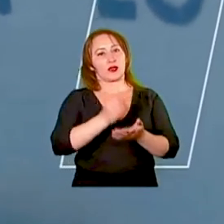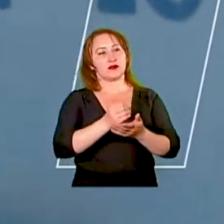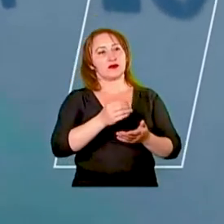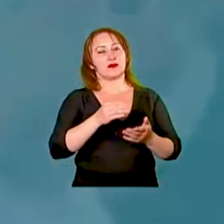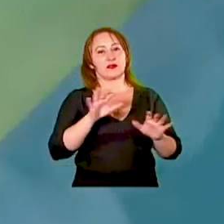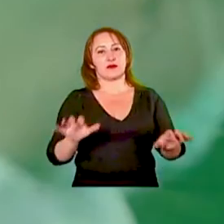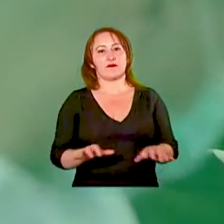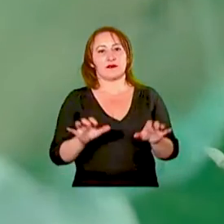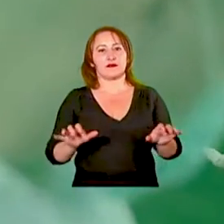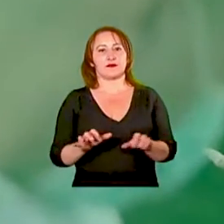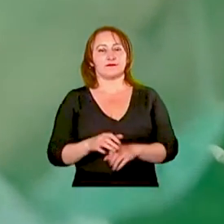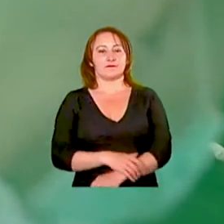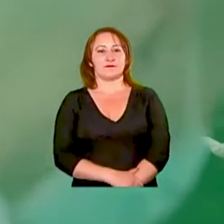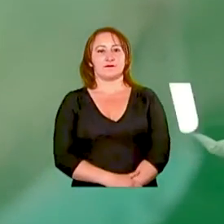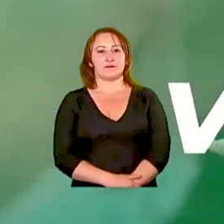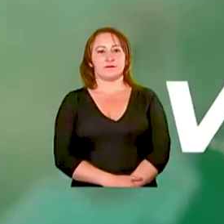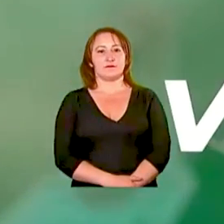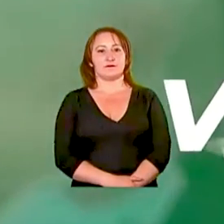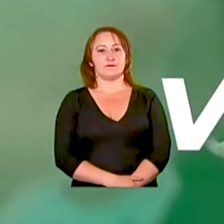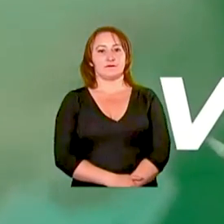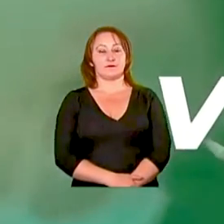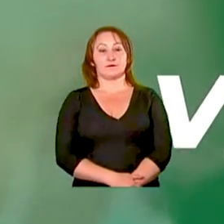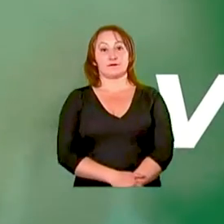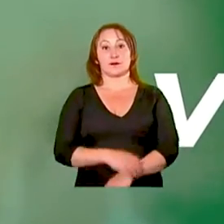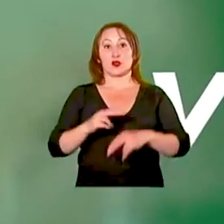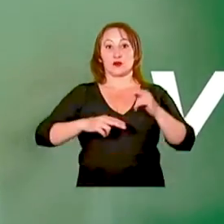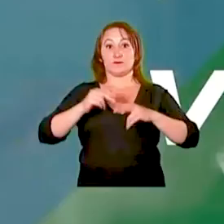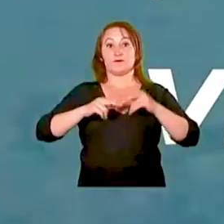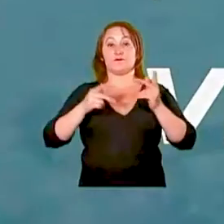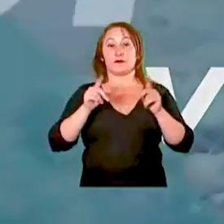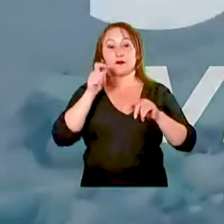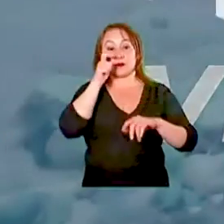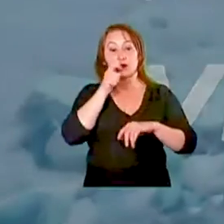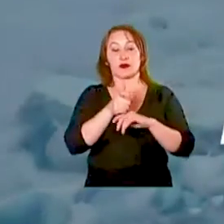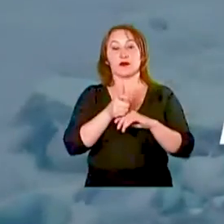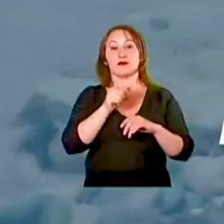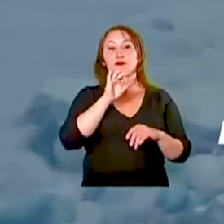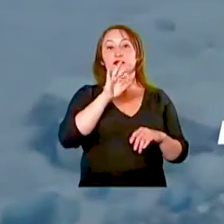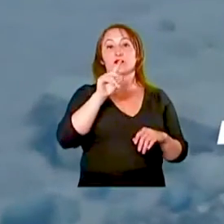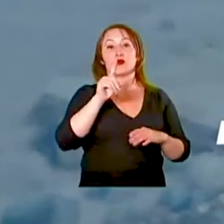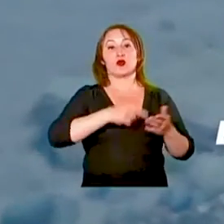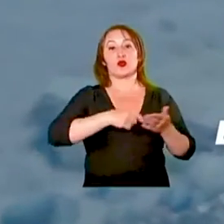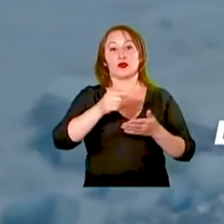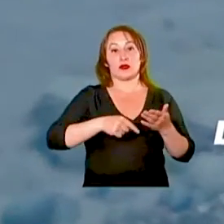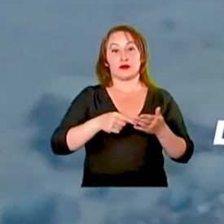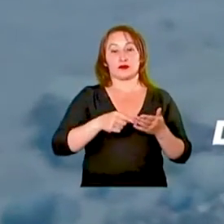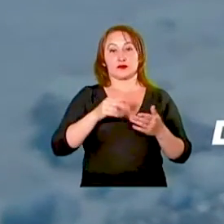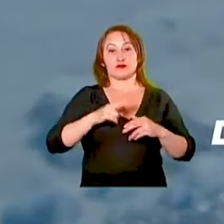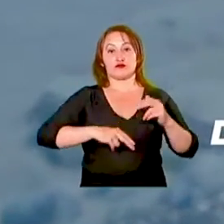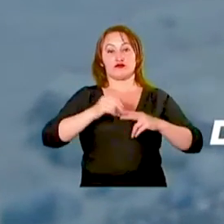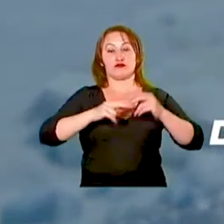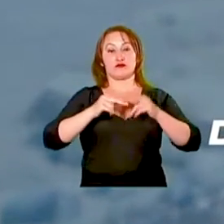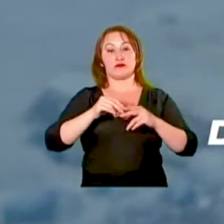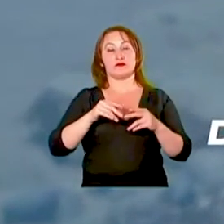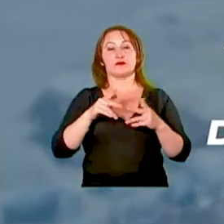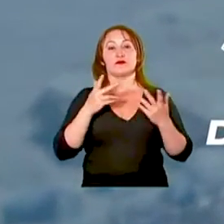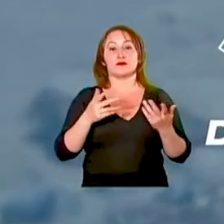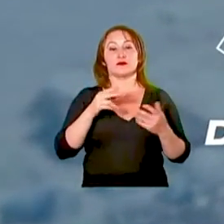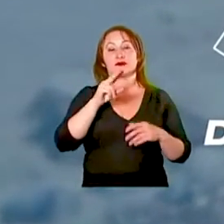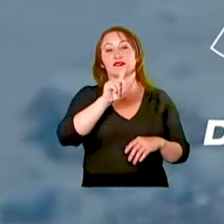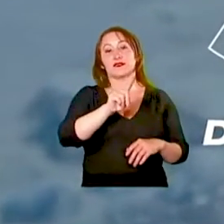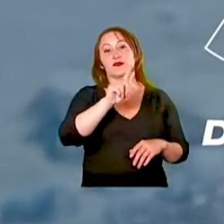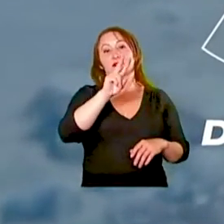obligaciones. En materia de obras también vigilamos 31 contratos de obra de mitigación por